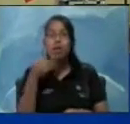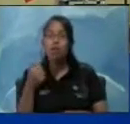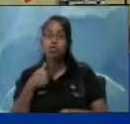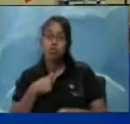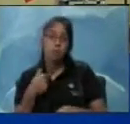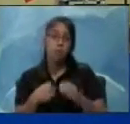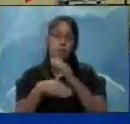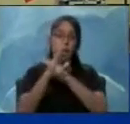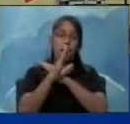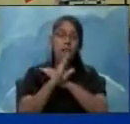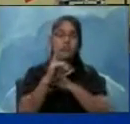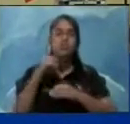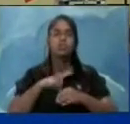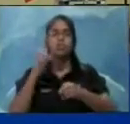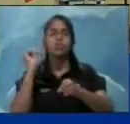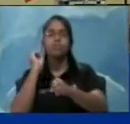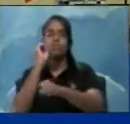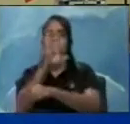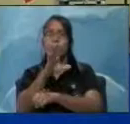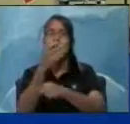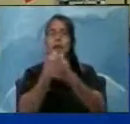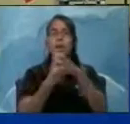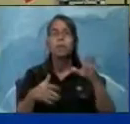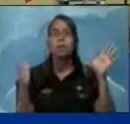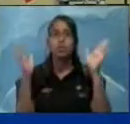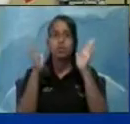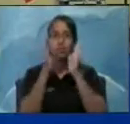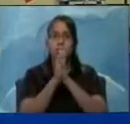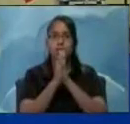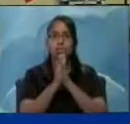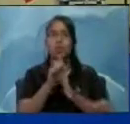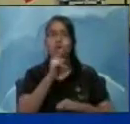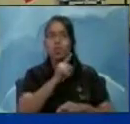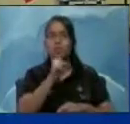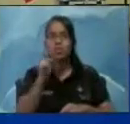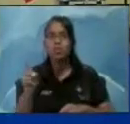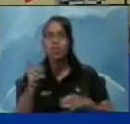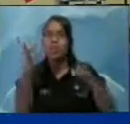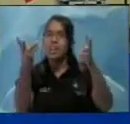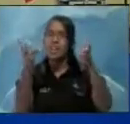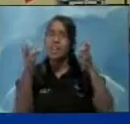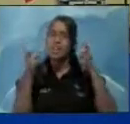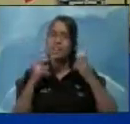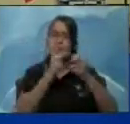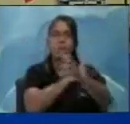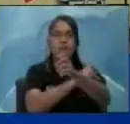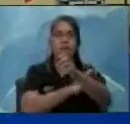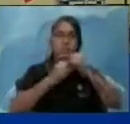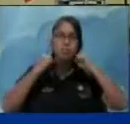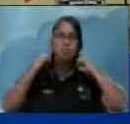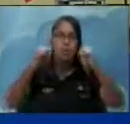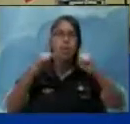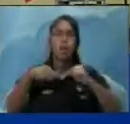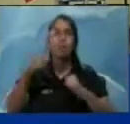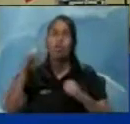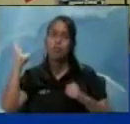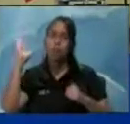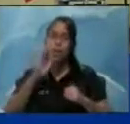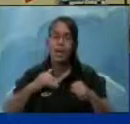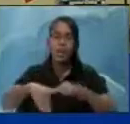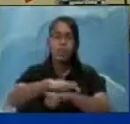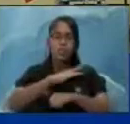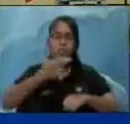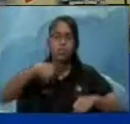vaya yo les enviaré el espíritu santo ustedes recibirán poder cuando venga sobre